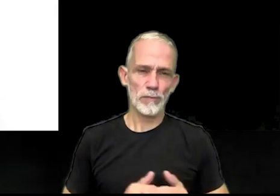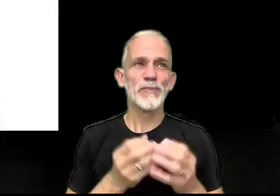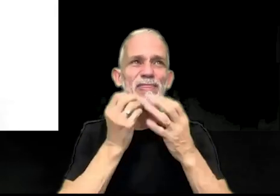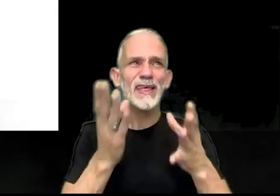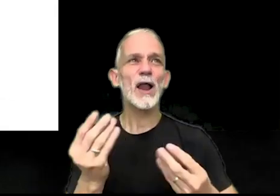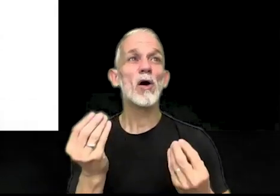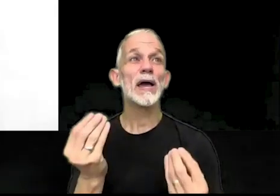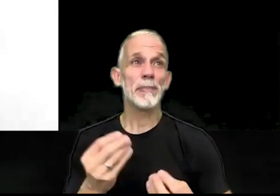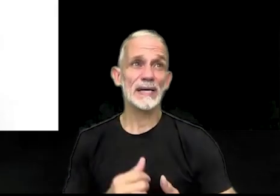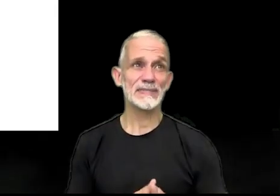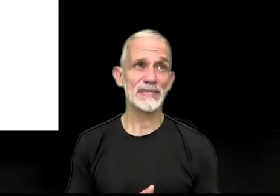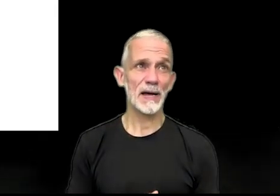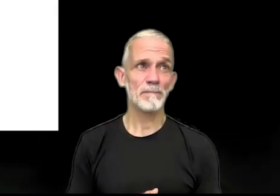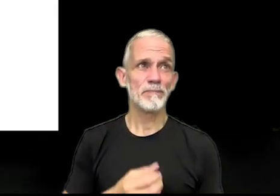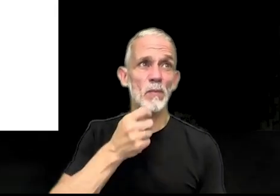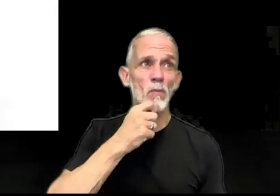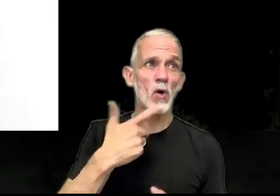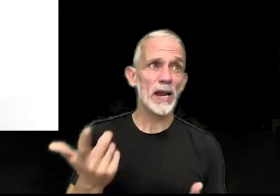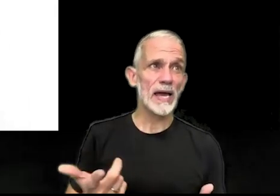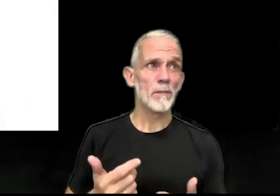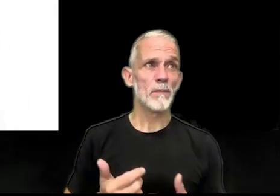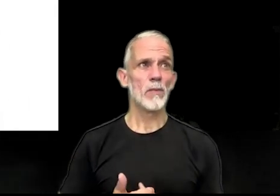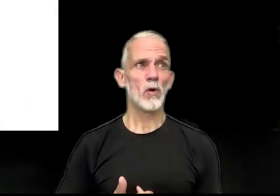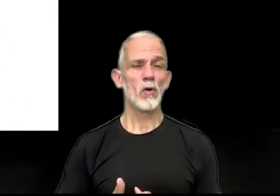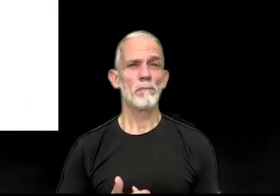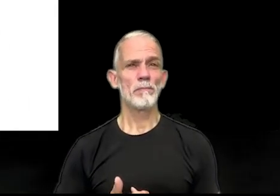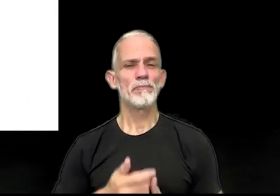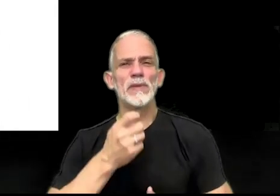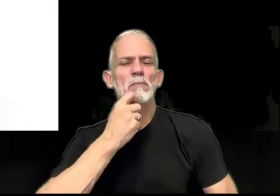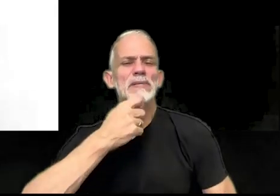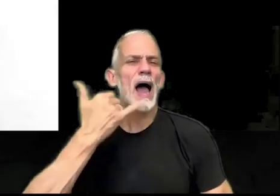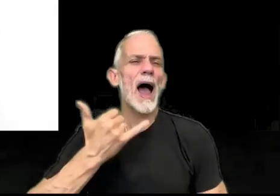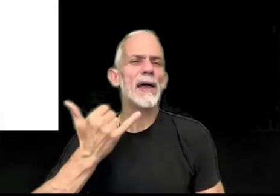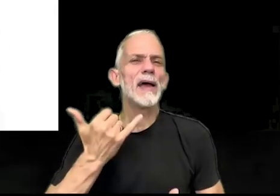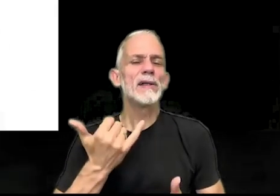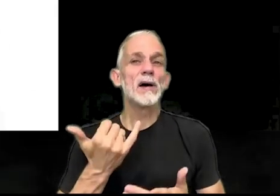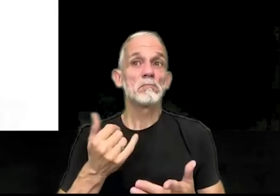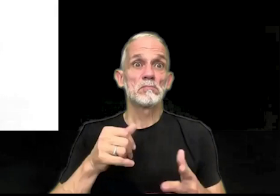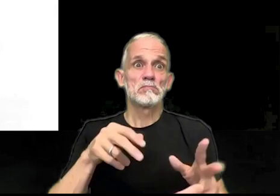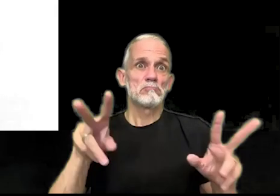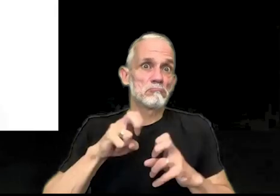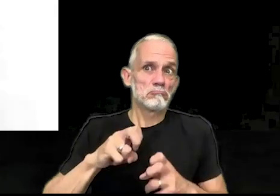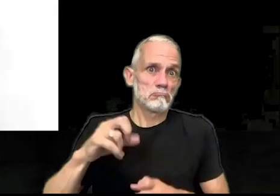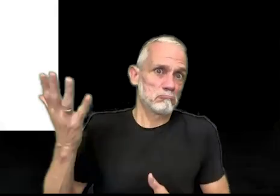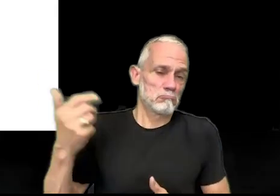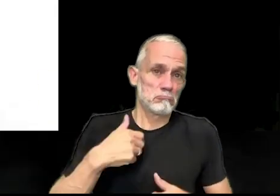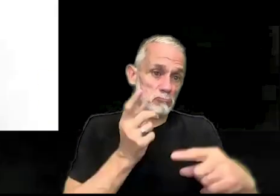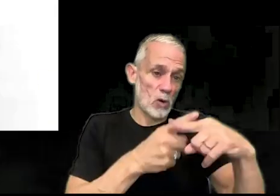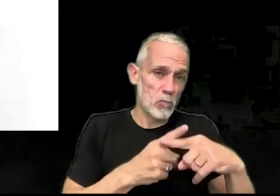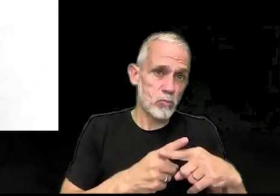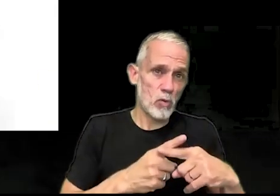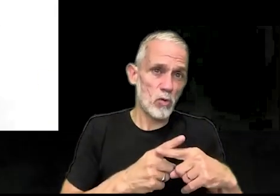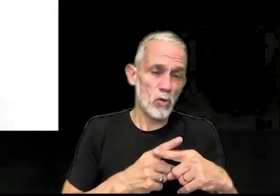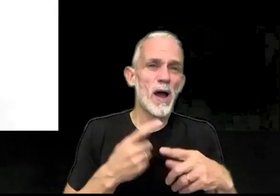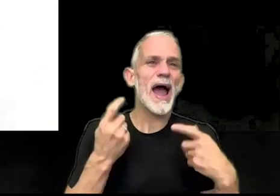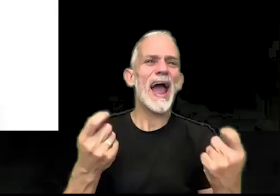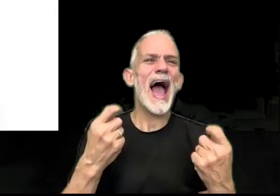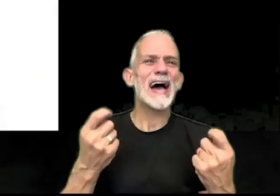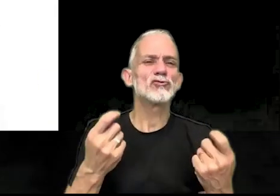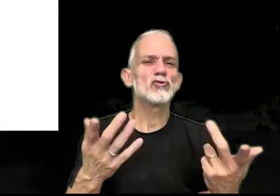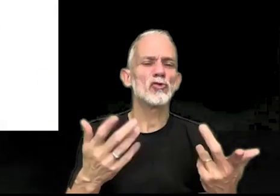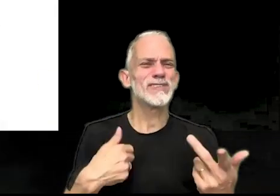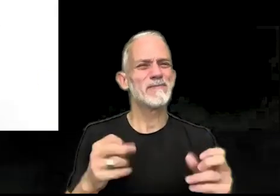¿Qué sucede si tengo ciertas rentas o me computé ciertas erogaciones que